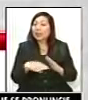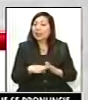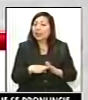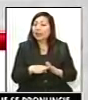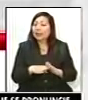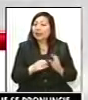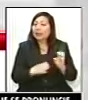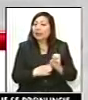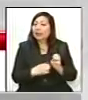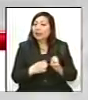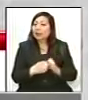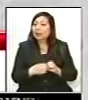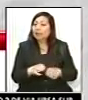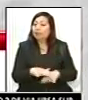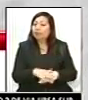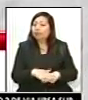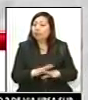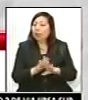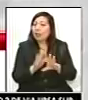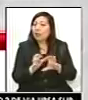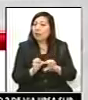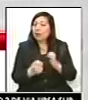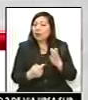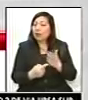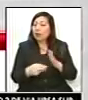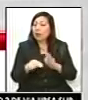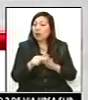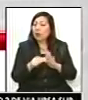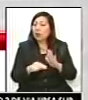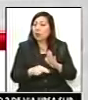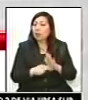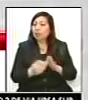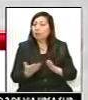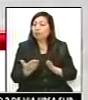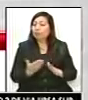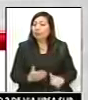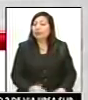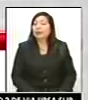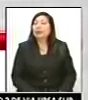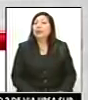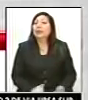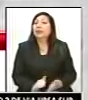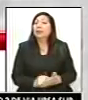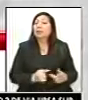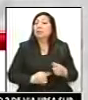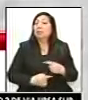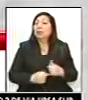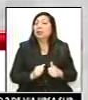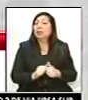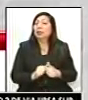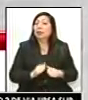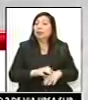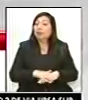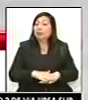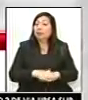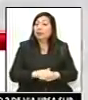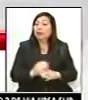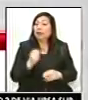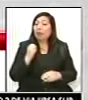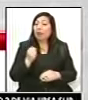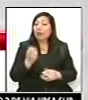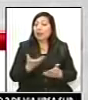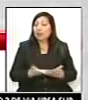las etapas de admisibilidad y evaluación técnico-normativa de las solicitudes, lo que venía afectando la transparencia de los